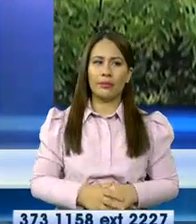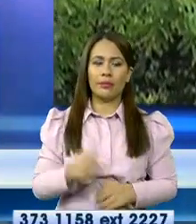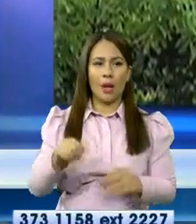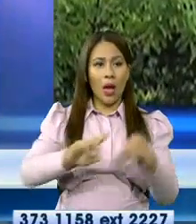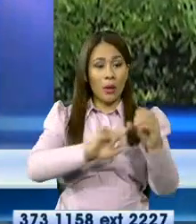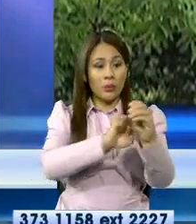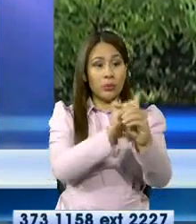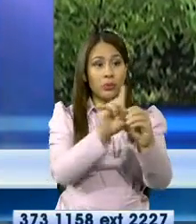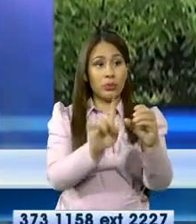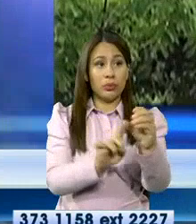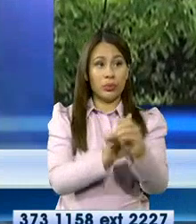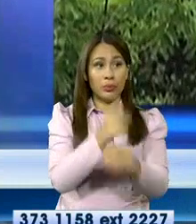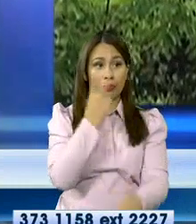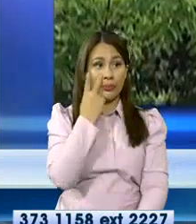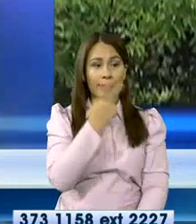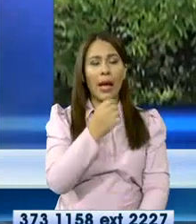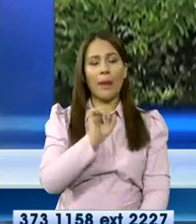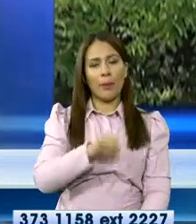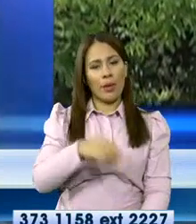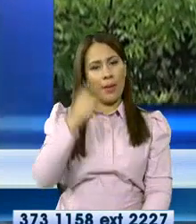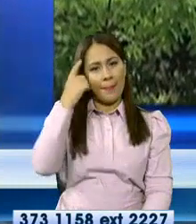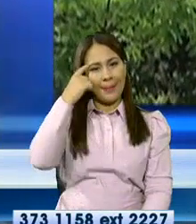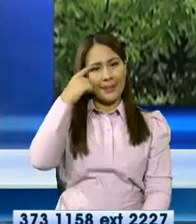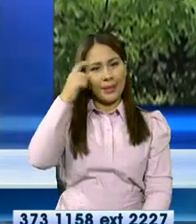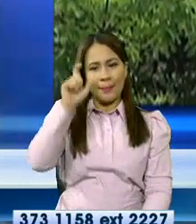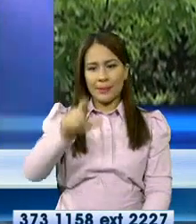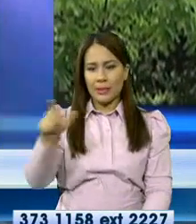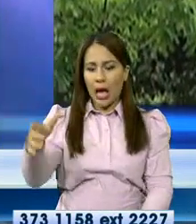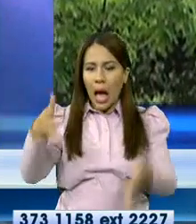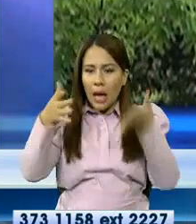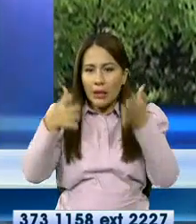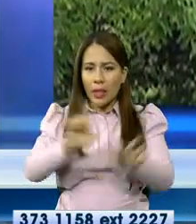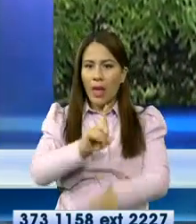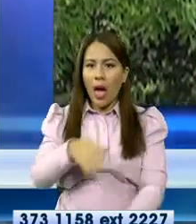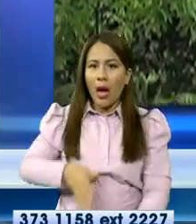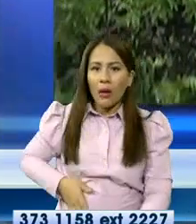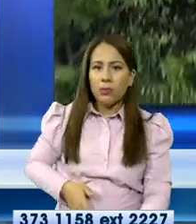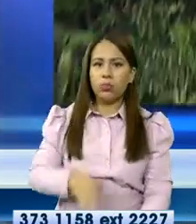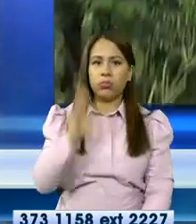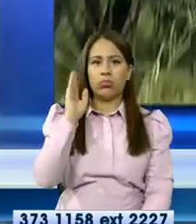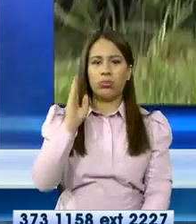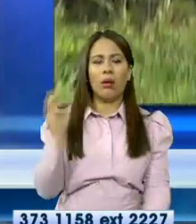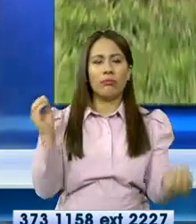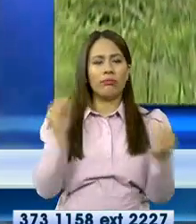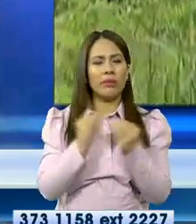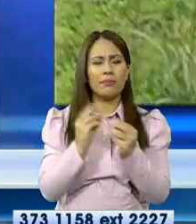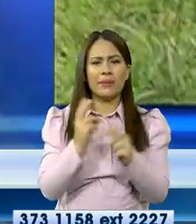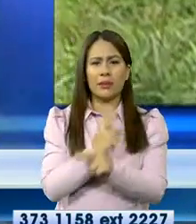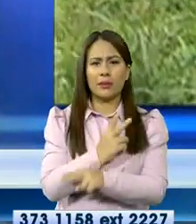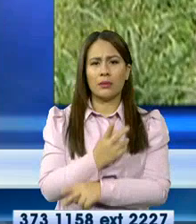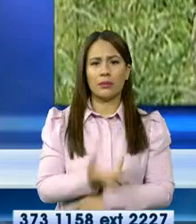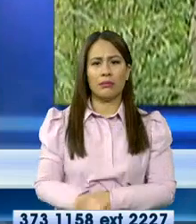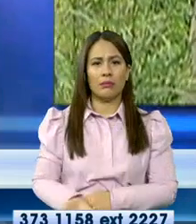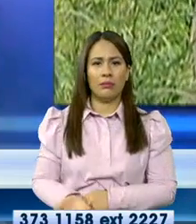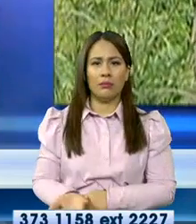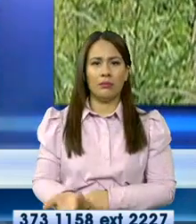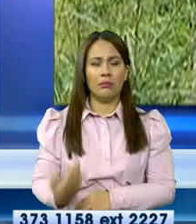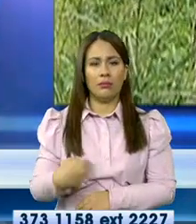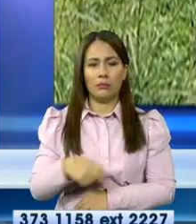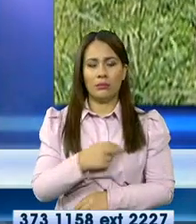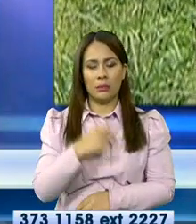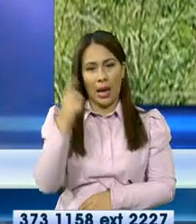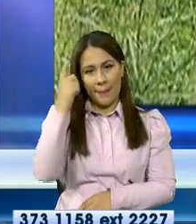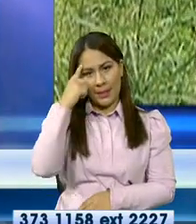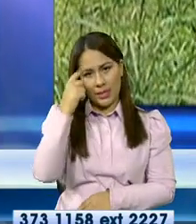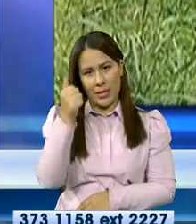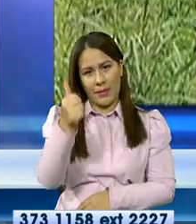que es lo que hace que la gente crea más conciencia, ya no aumenta la velocidad y va a disminuir lo que son los accidentes de tránsito. Entonces algo para mí